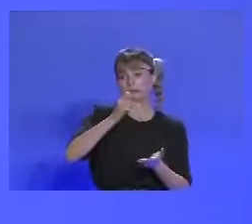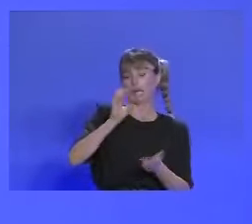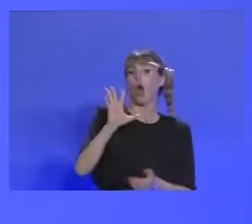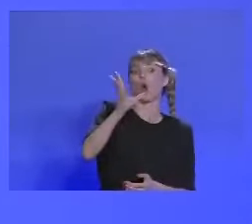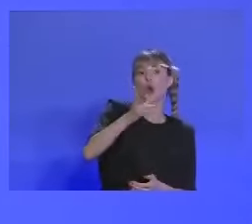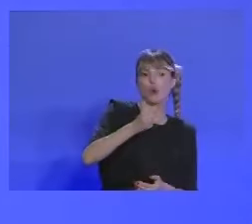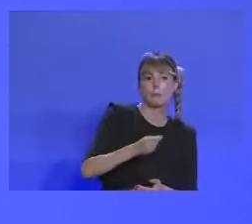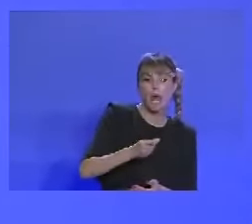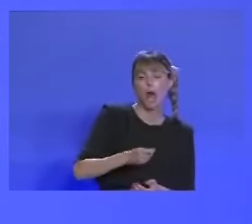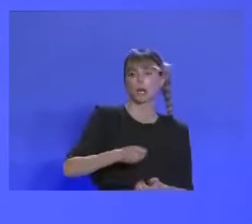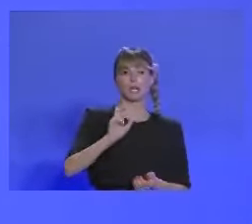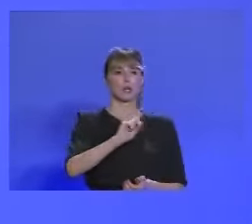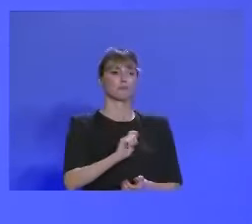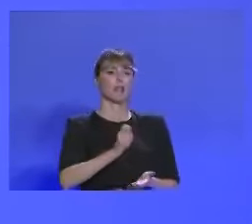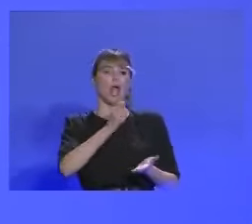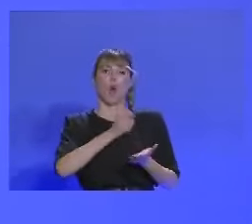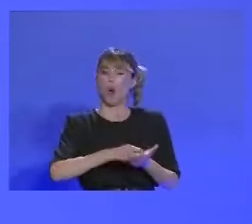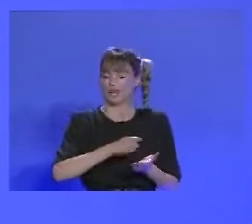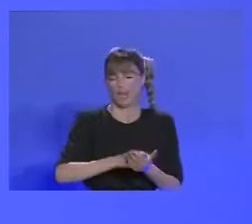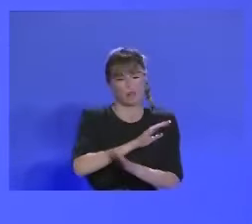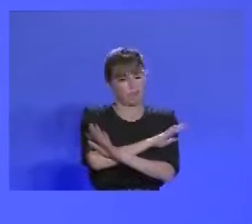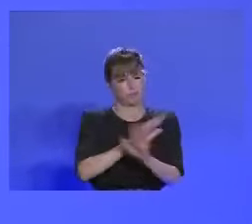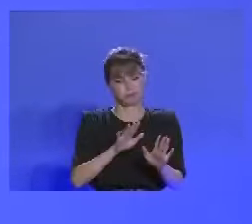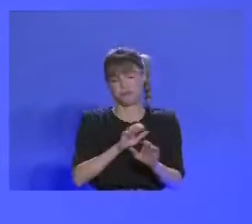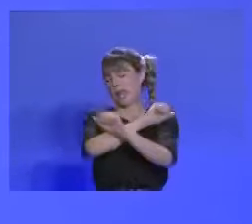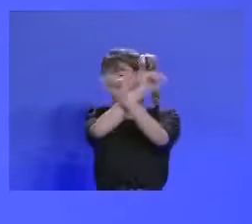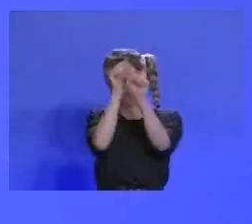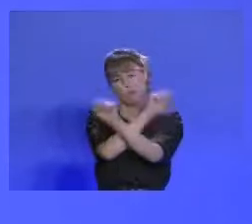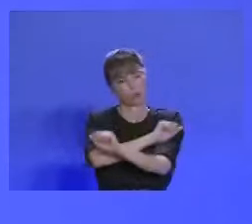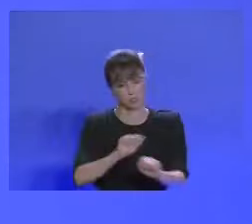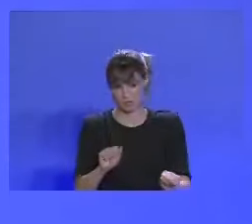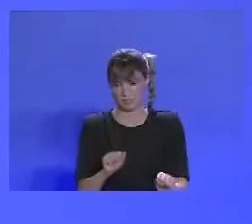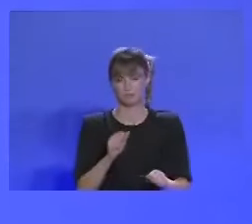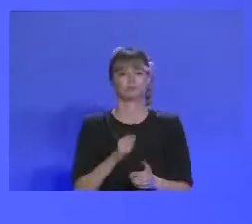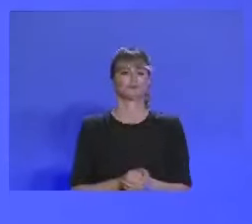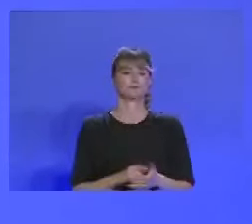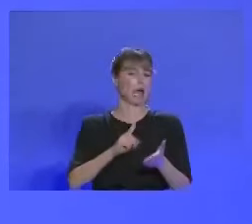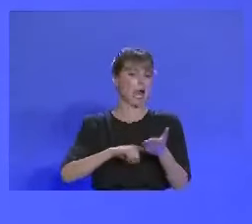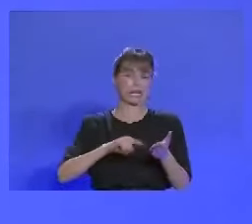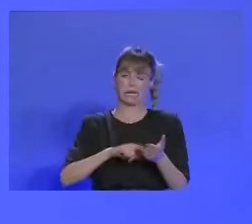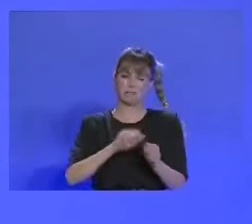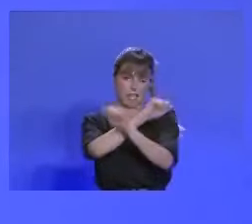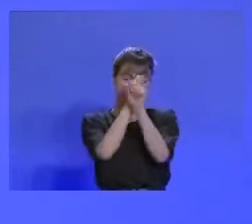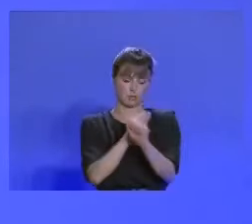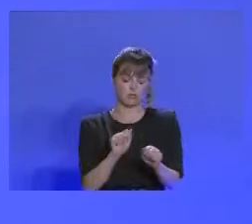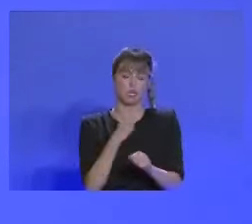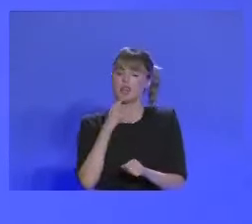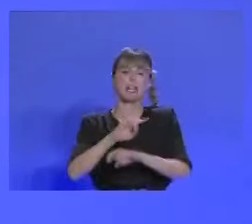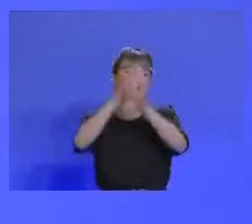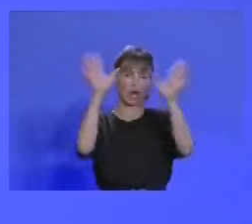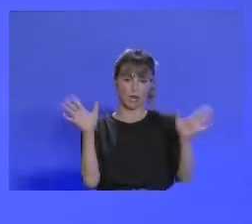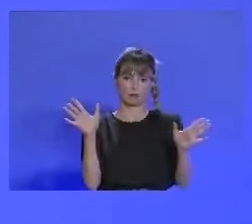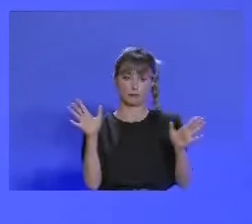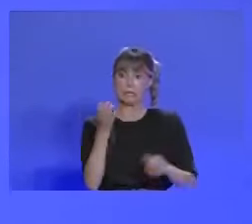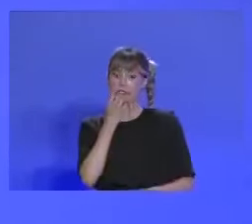todo en las grandes urbes, es una misión imposible para amplias capas de nuestra población. Por tanto, tenemos que hablar claro, porque